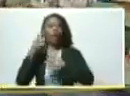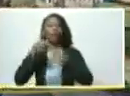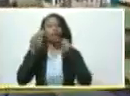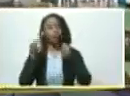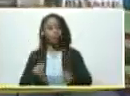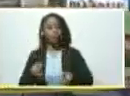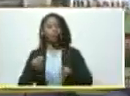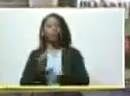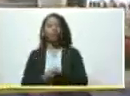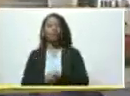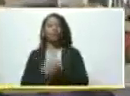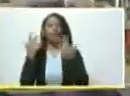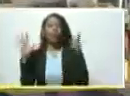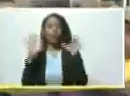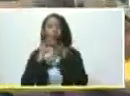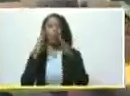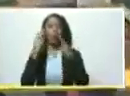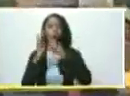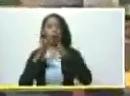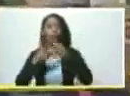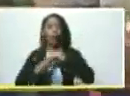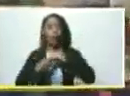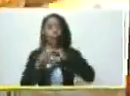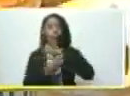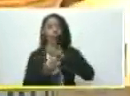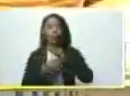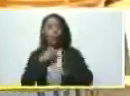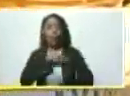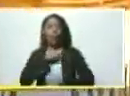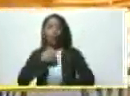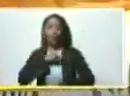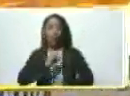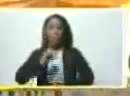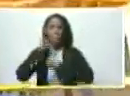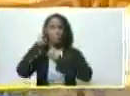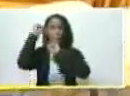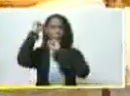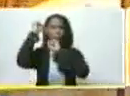comuna es eficacia y de la mano de los CLAP y las bases de emisiones somos invencibles.